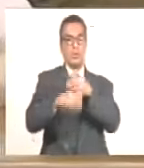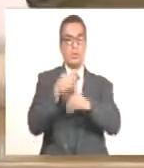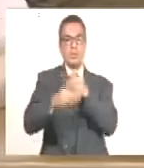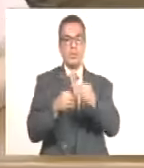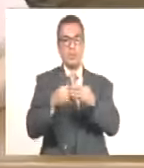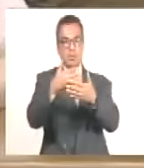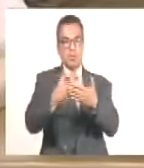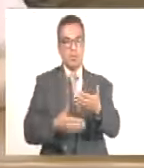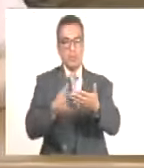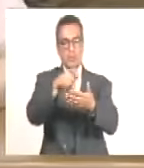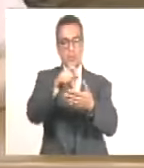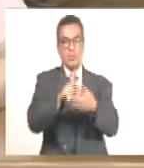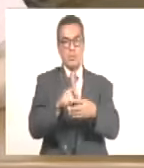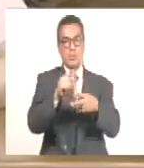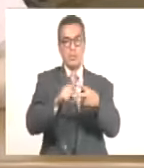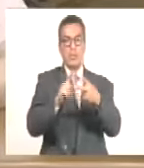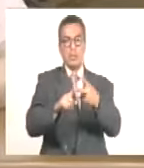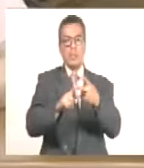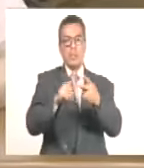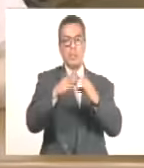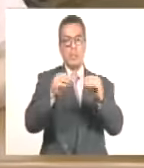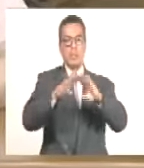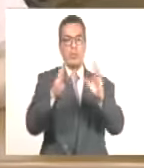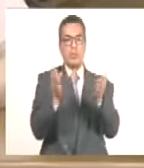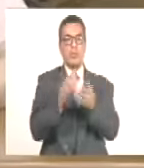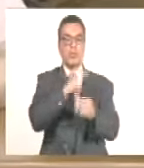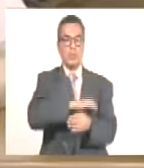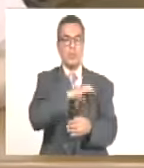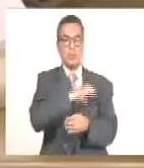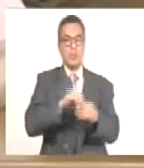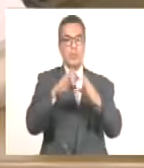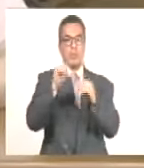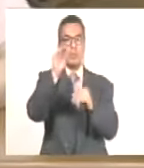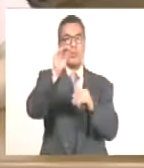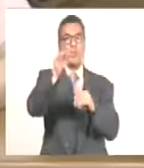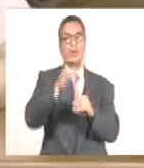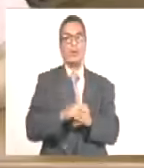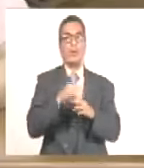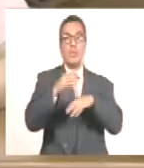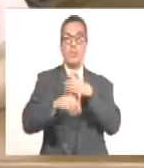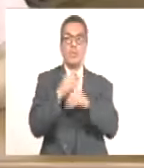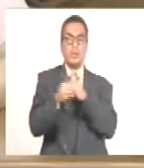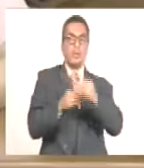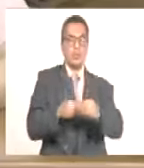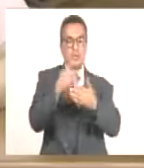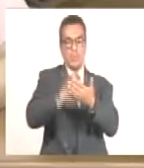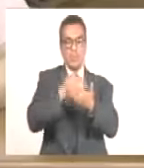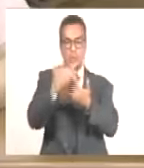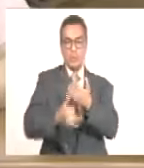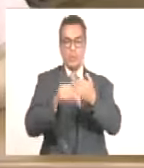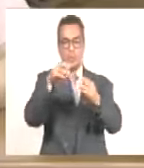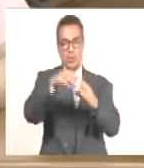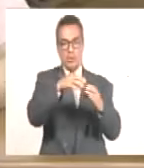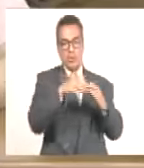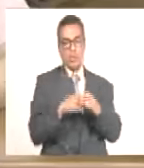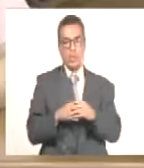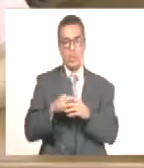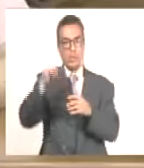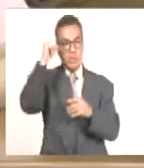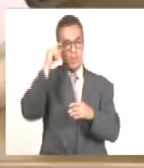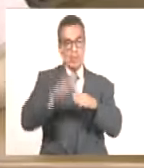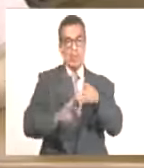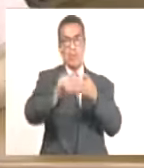cual remite informe de la Segunda Cumbre Mundial de Comisiones del Futuro, de conformidad con lo planteado en la sesión ordinaria del